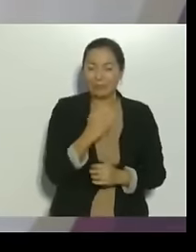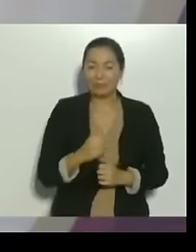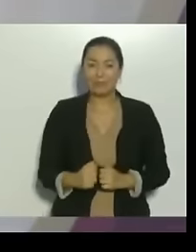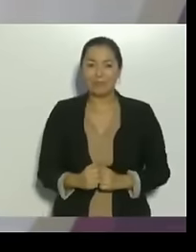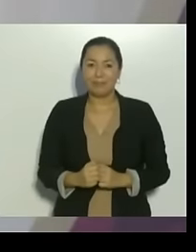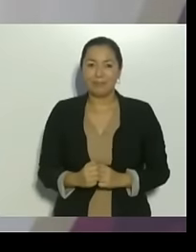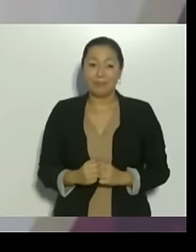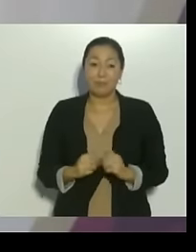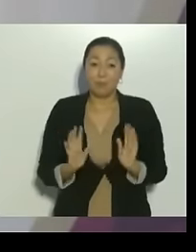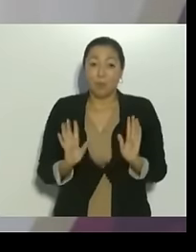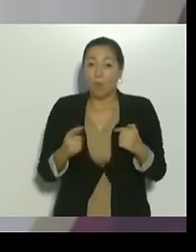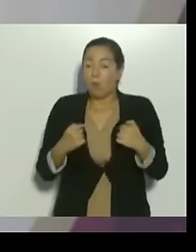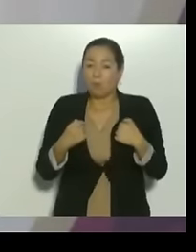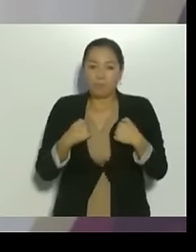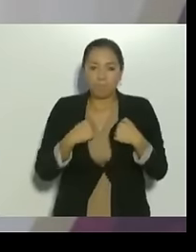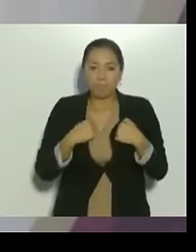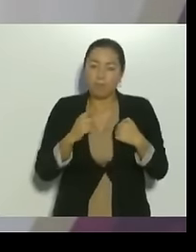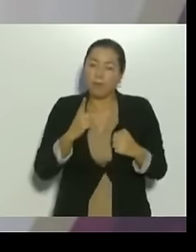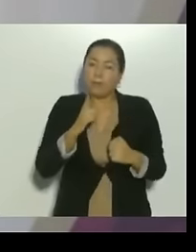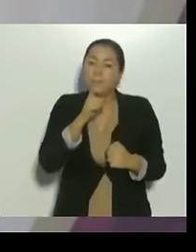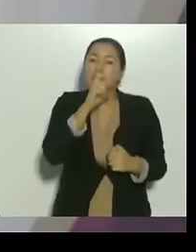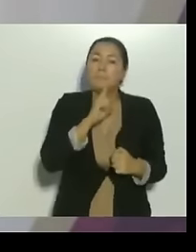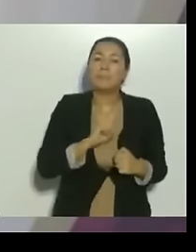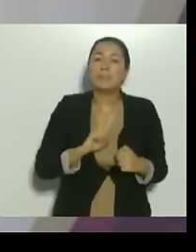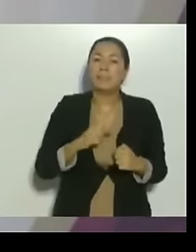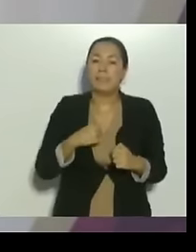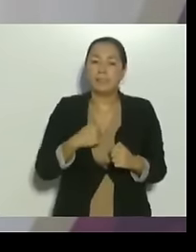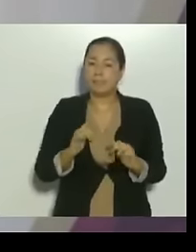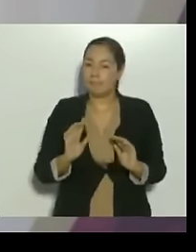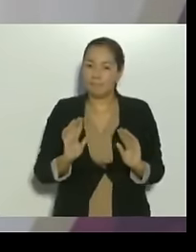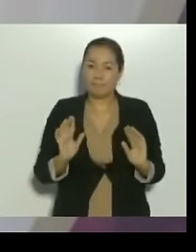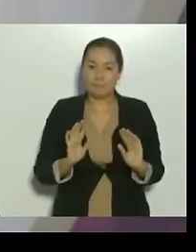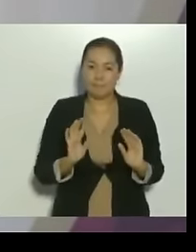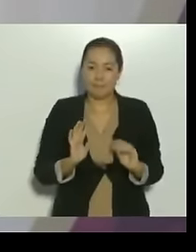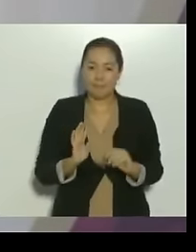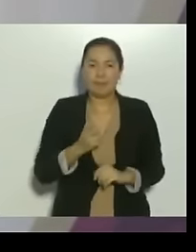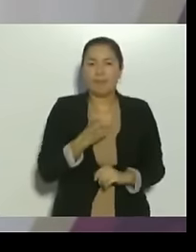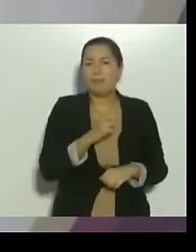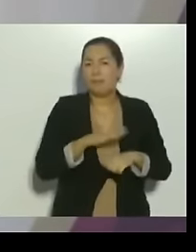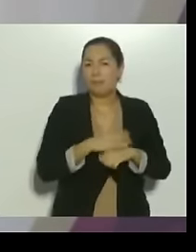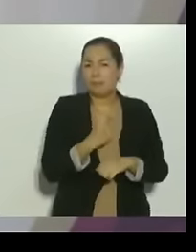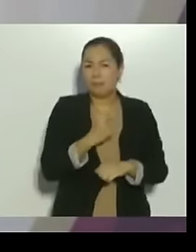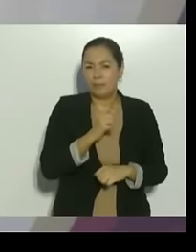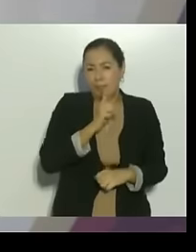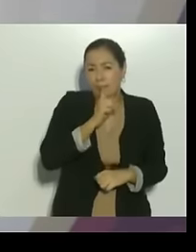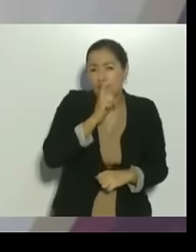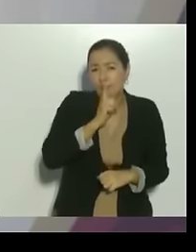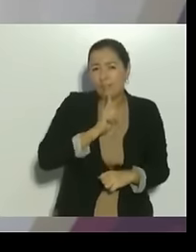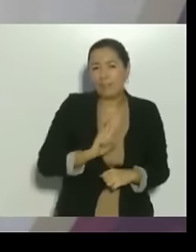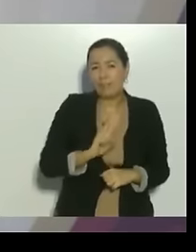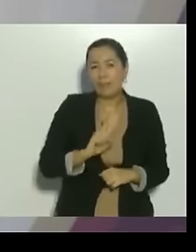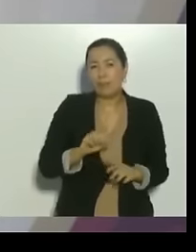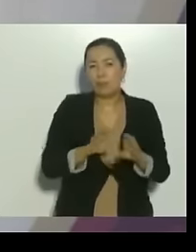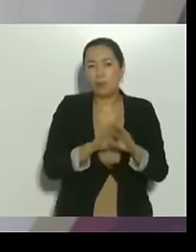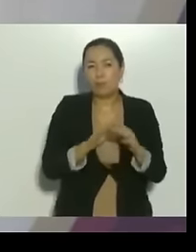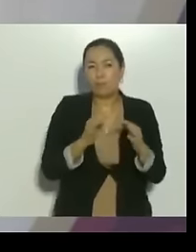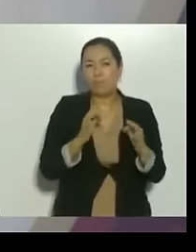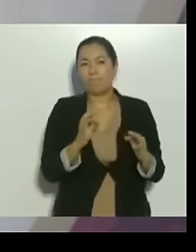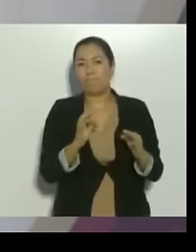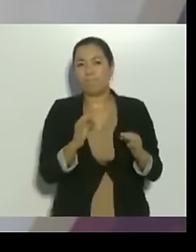Porque yo no digo mentiras porque la mentira es reaccionaria la